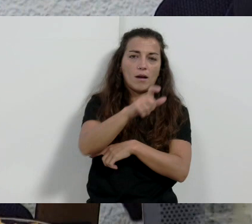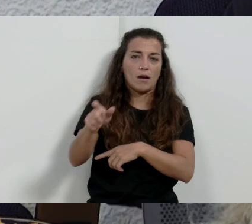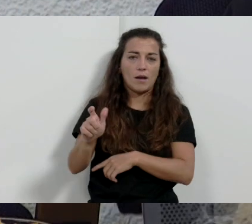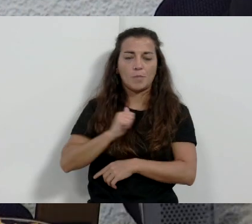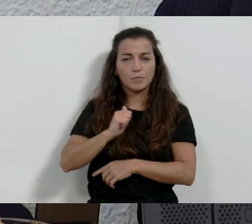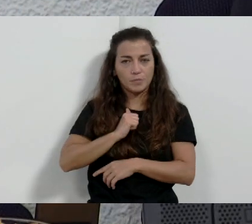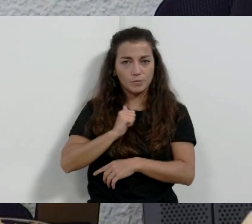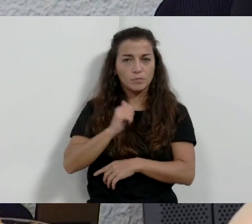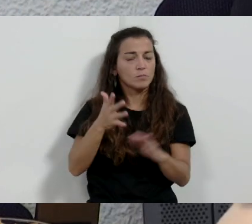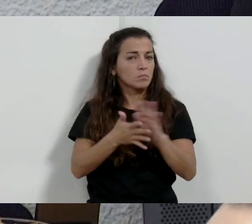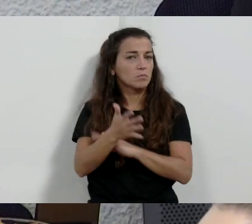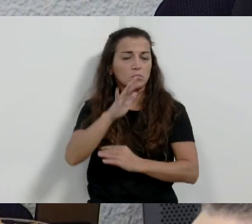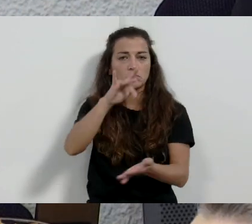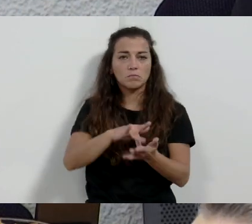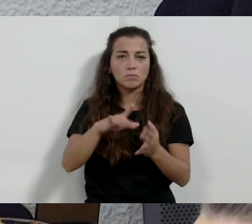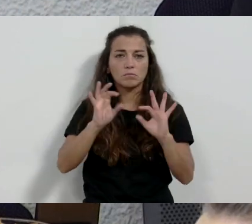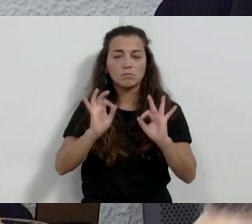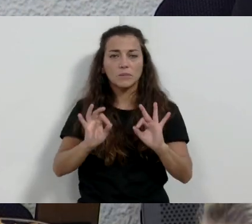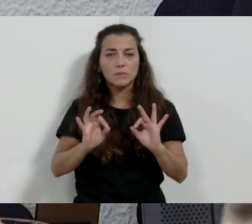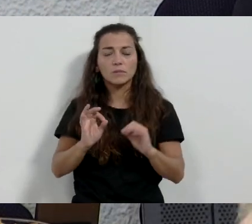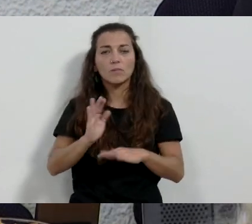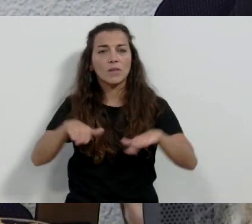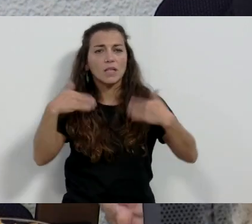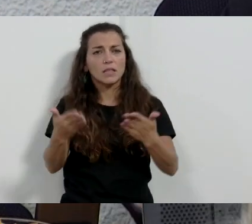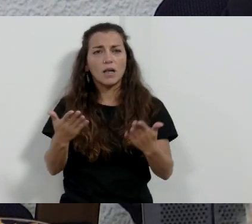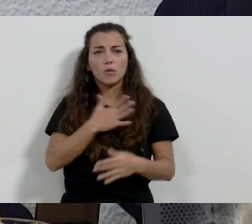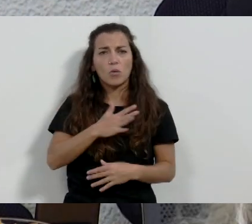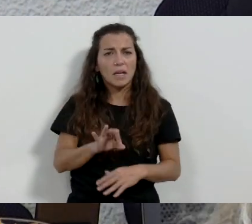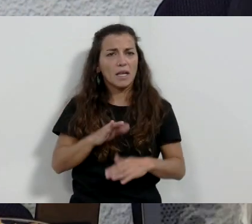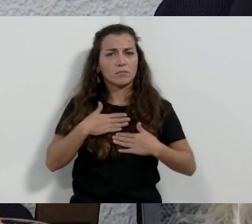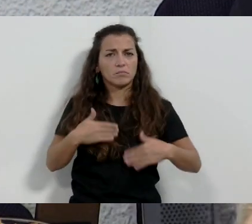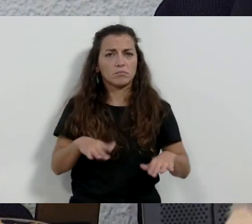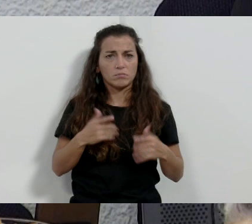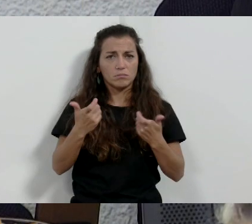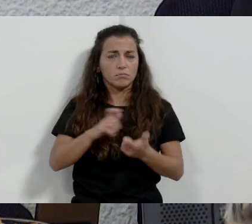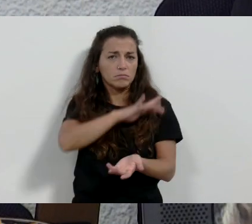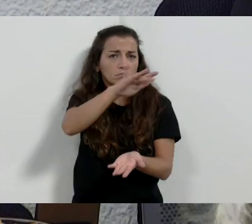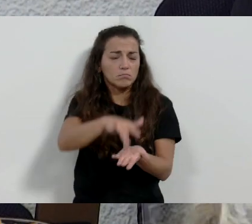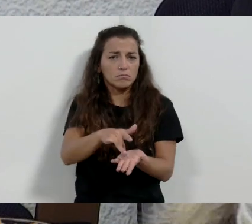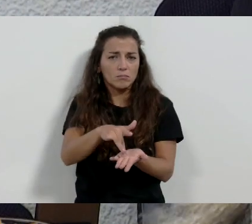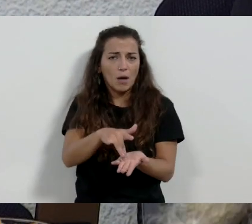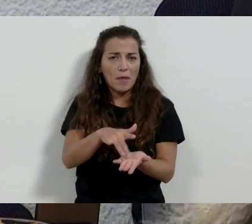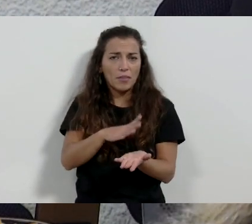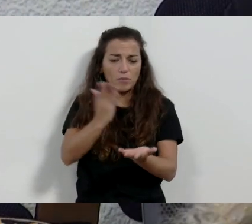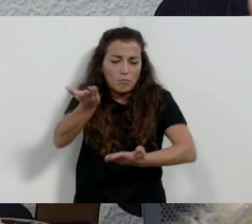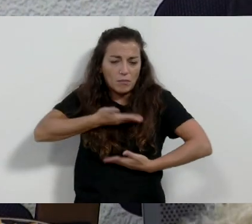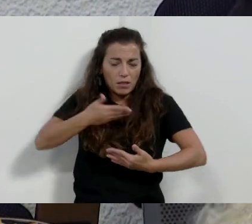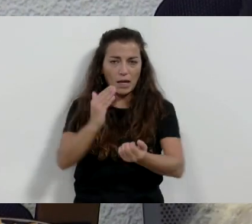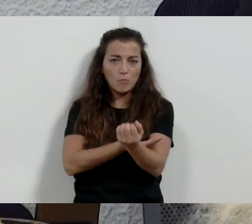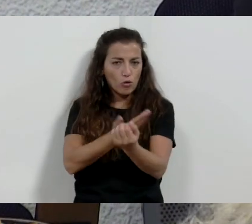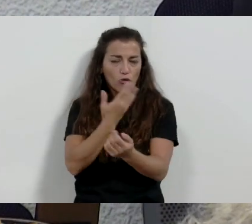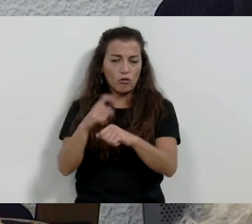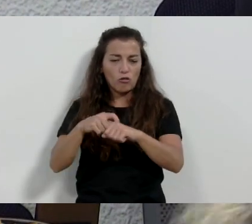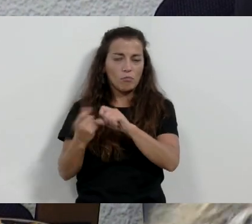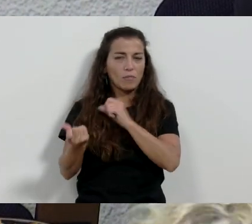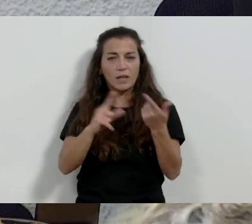producir en cualquier concejalía, ¿no? Sí, se pueden producir ese tipo de regalos. Y, por lo tanto, nos